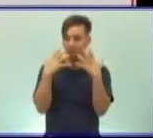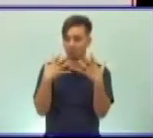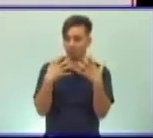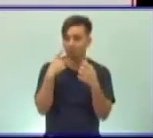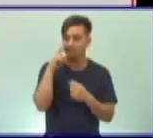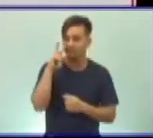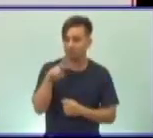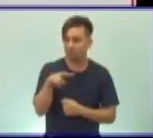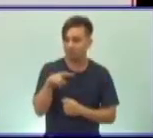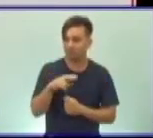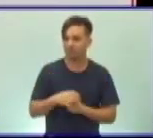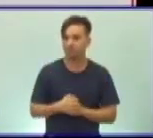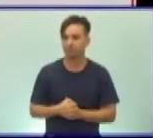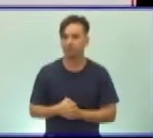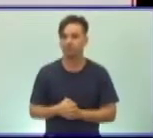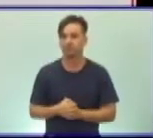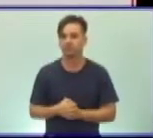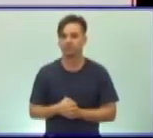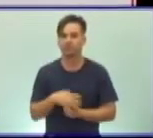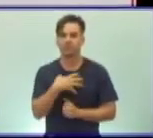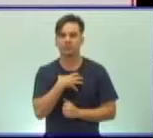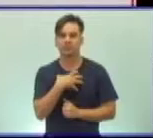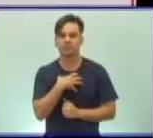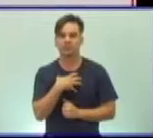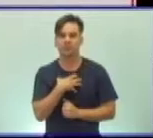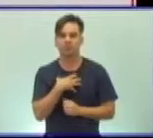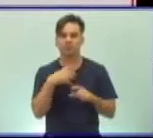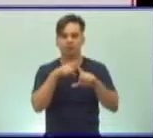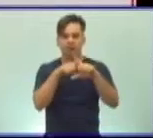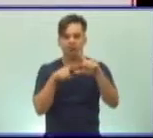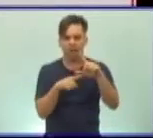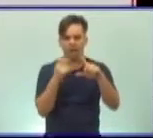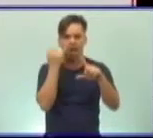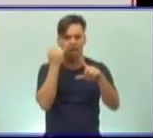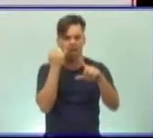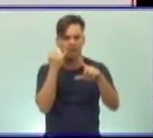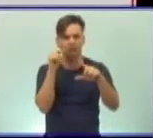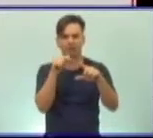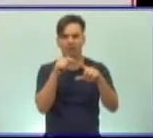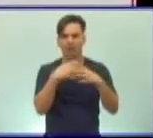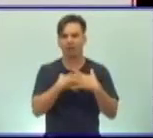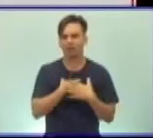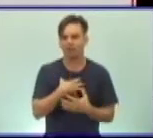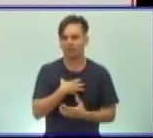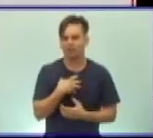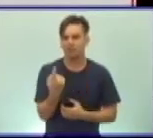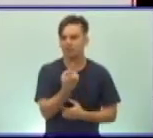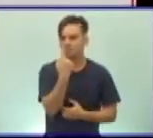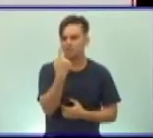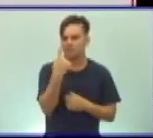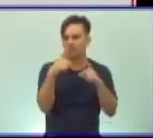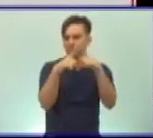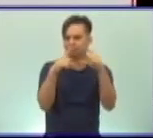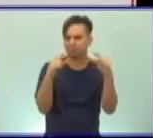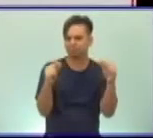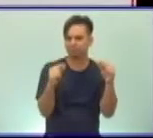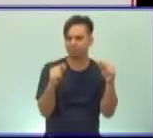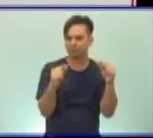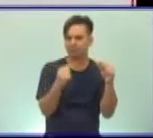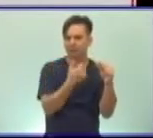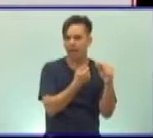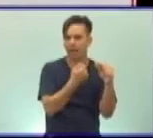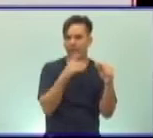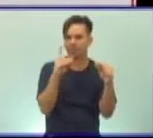bien. Tenemos un ángulo de esos que identificamos que pertenece al primer triángulo, al triángulo